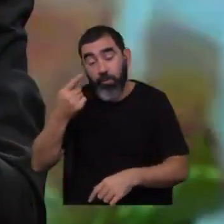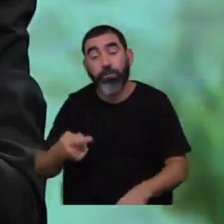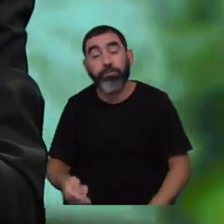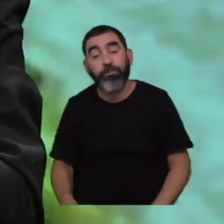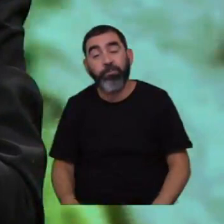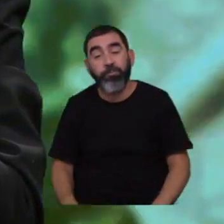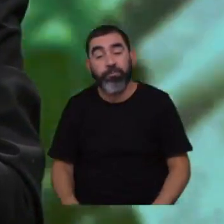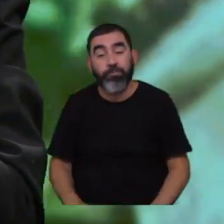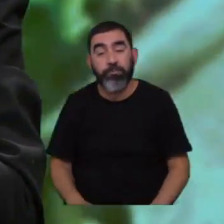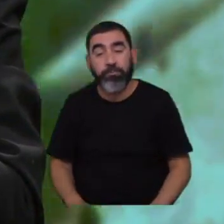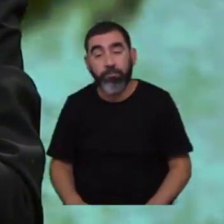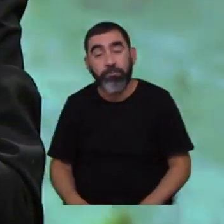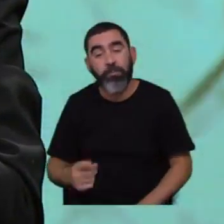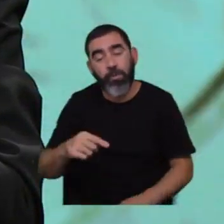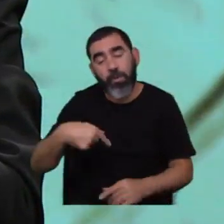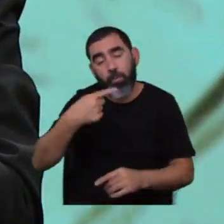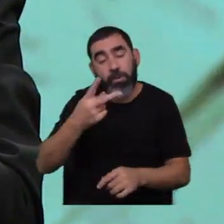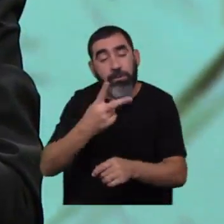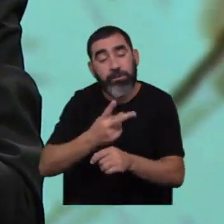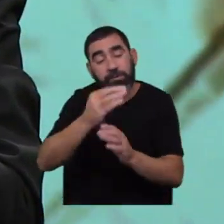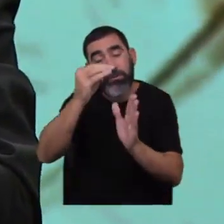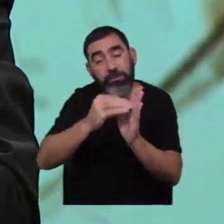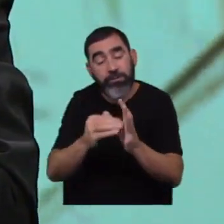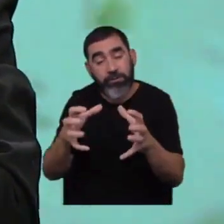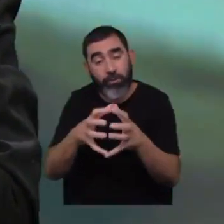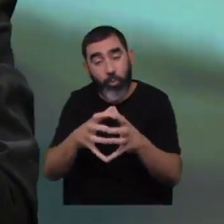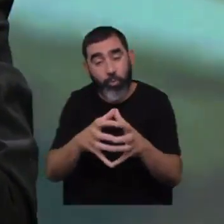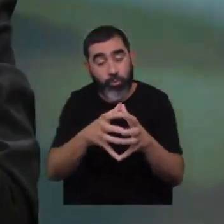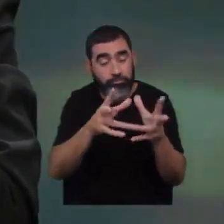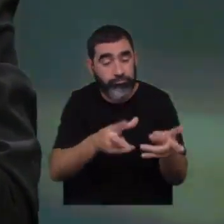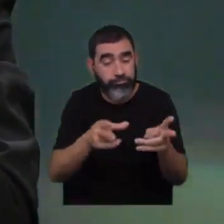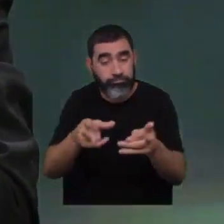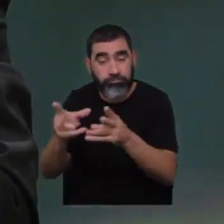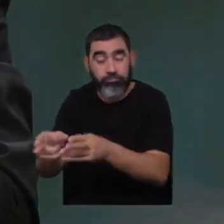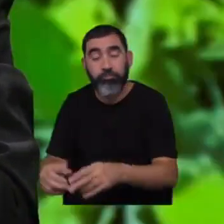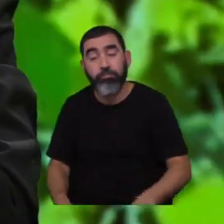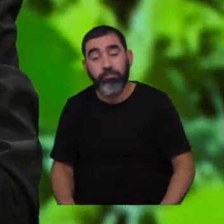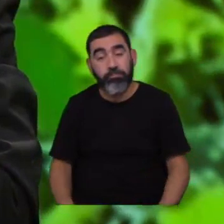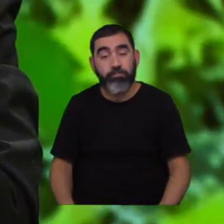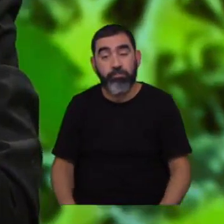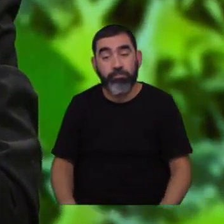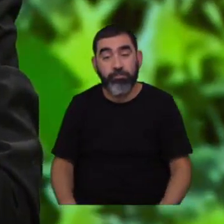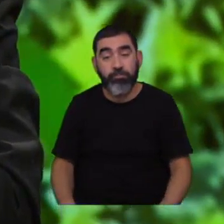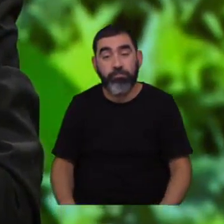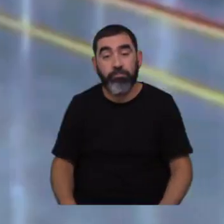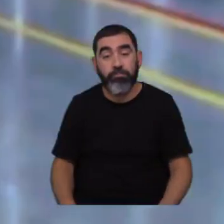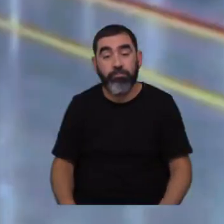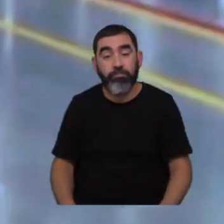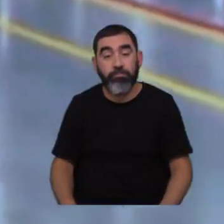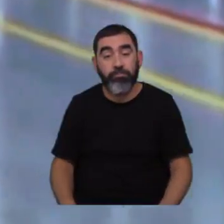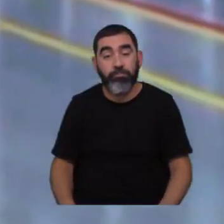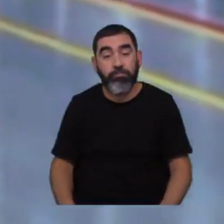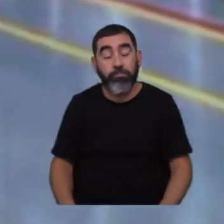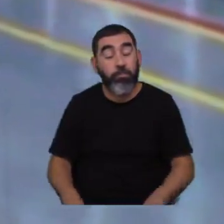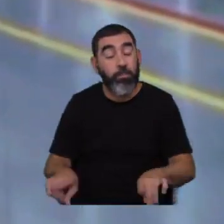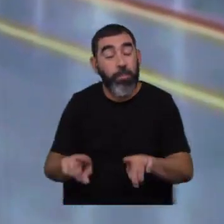primer bloque, pero a partir de ese comienza las inscripciones para la segunda etapa. Pero básicamente va por ahí. Bien. En esa